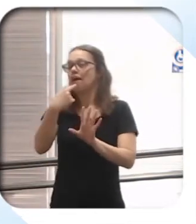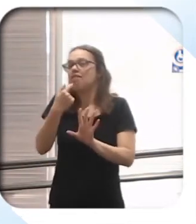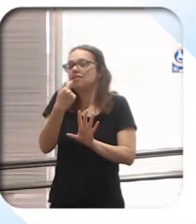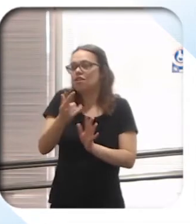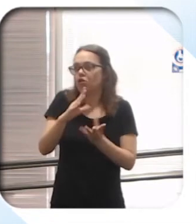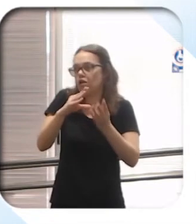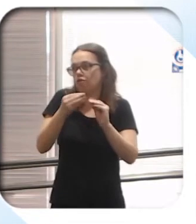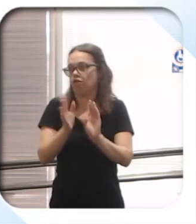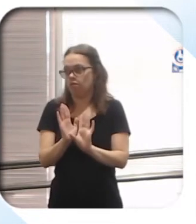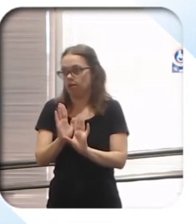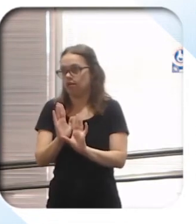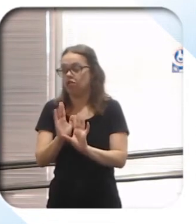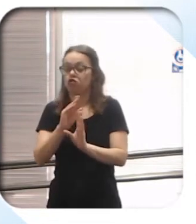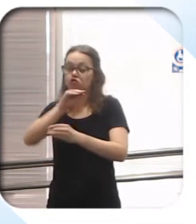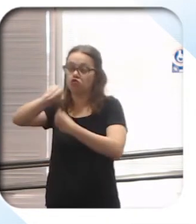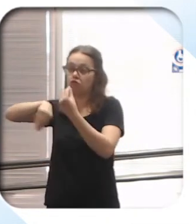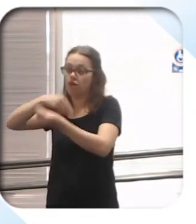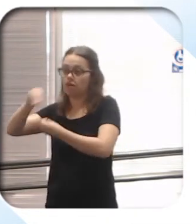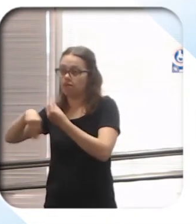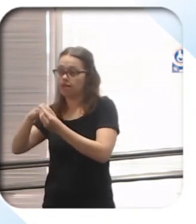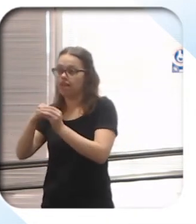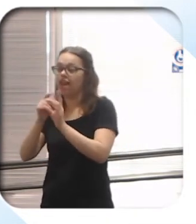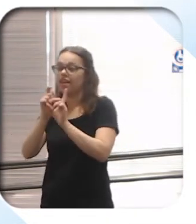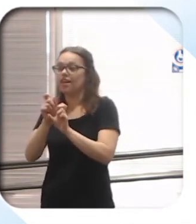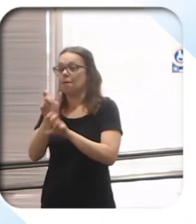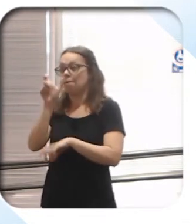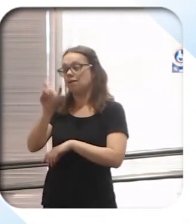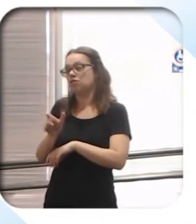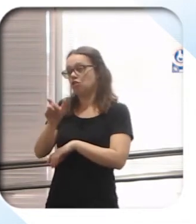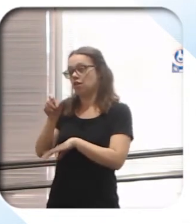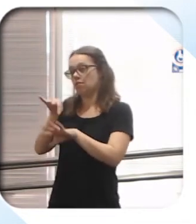forma, su familia y el terapeuta.